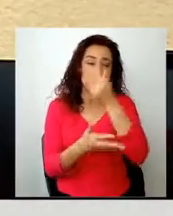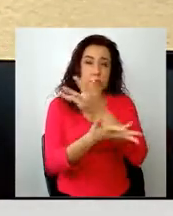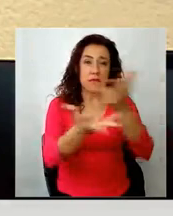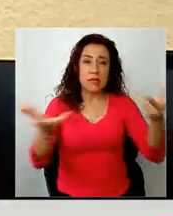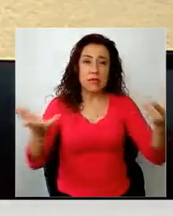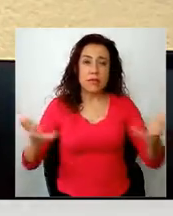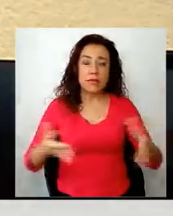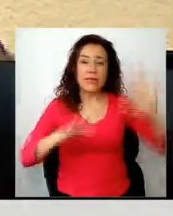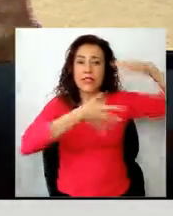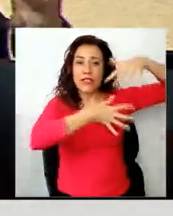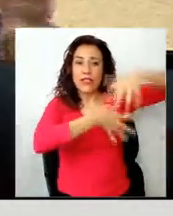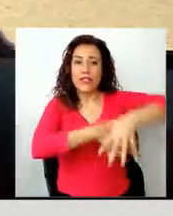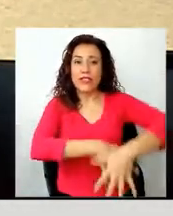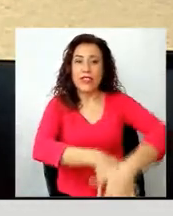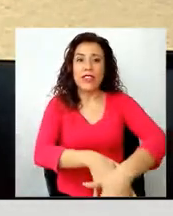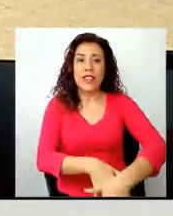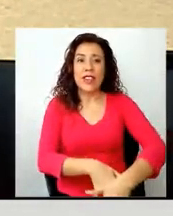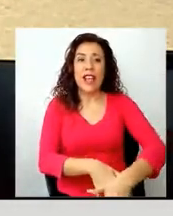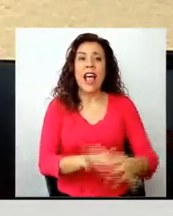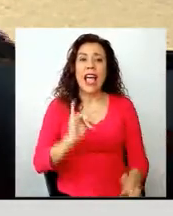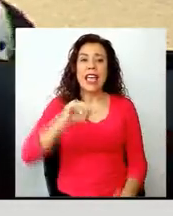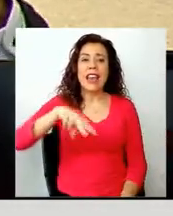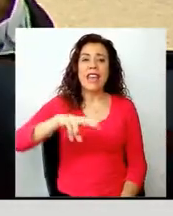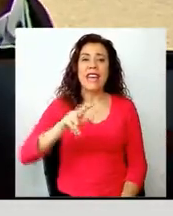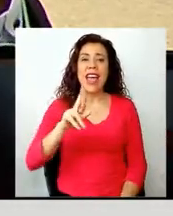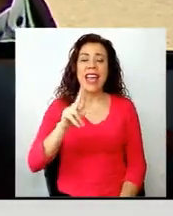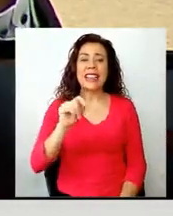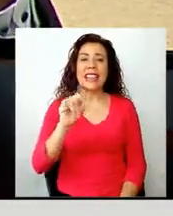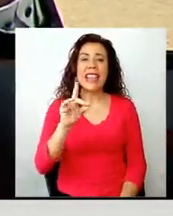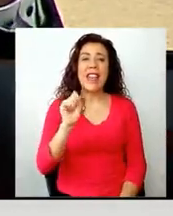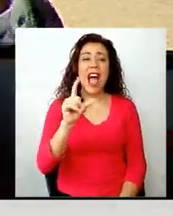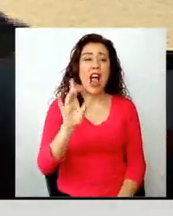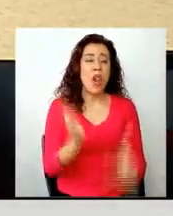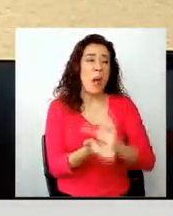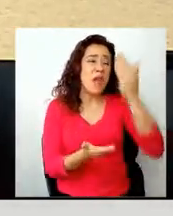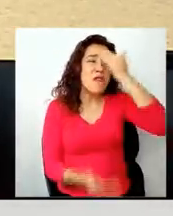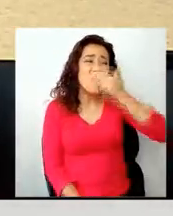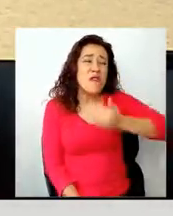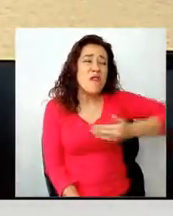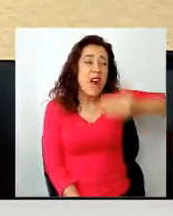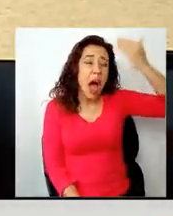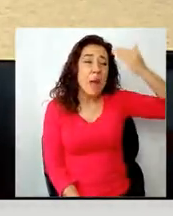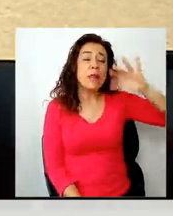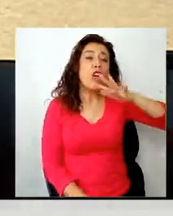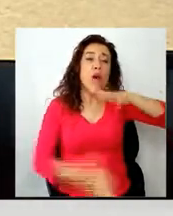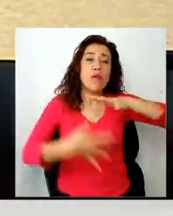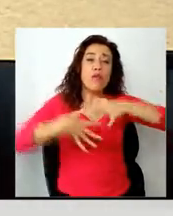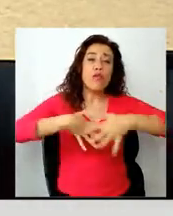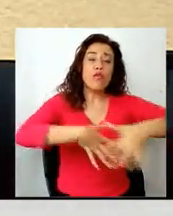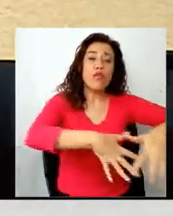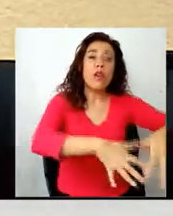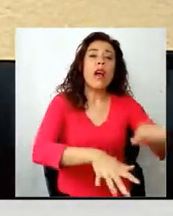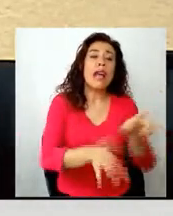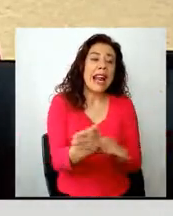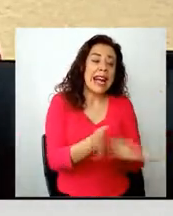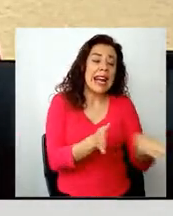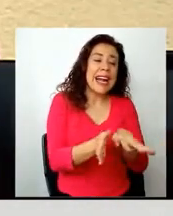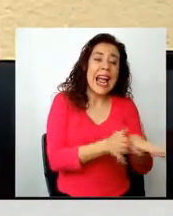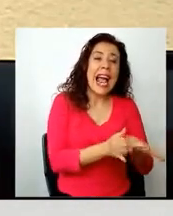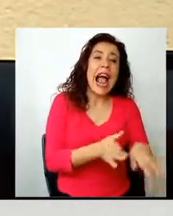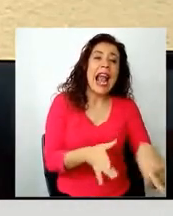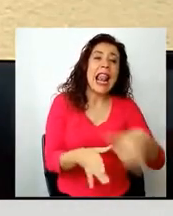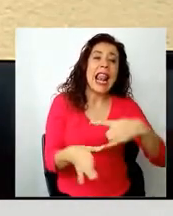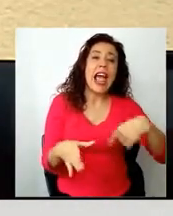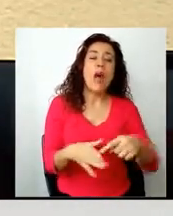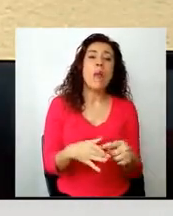invertida lugar emblemático que parte del curso de agua que ocupan los regantes de la Laguna del maule más de 200.000